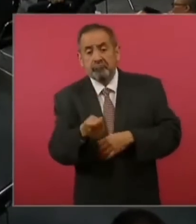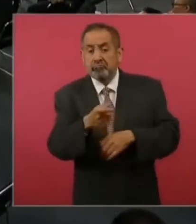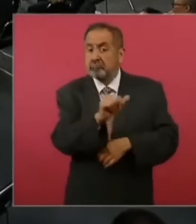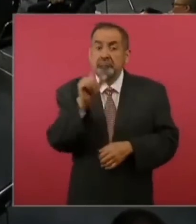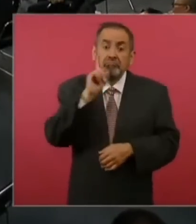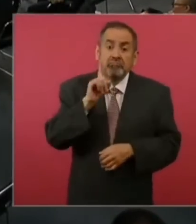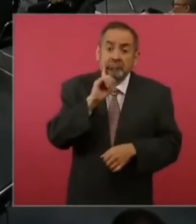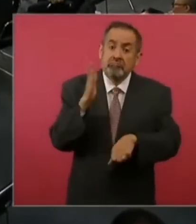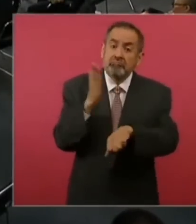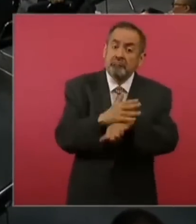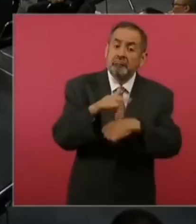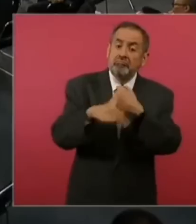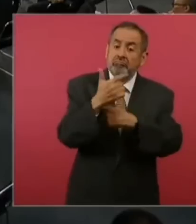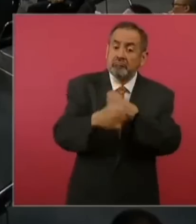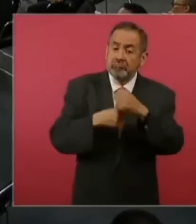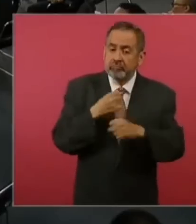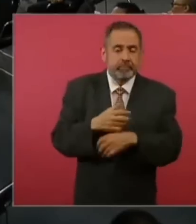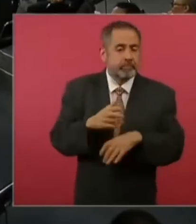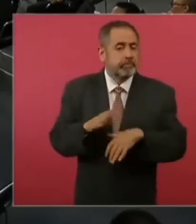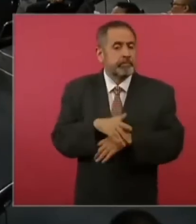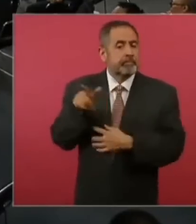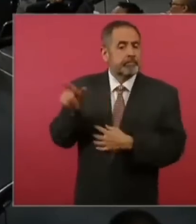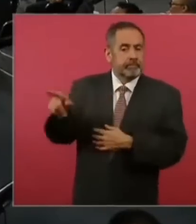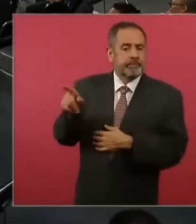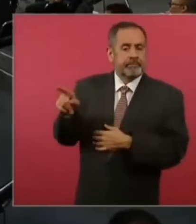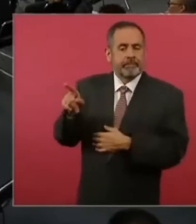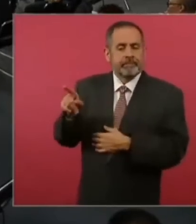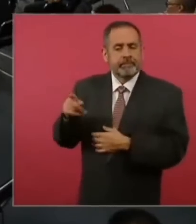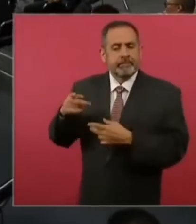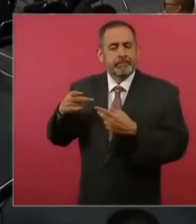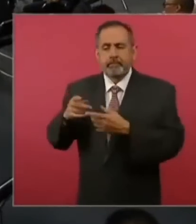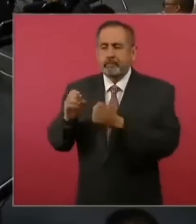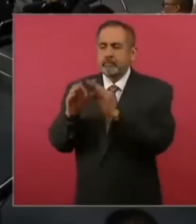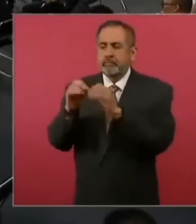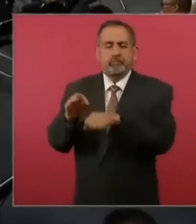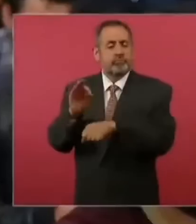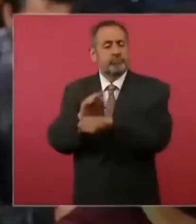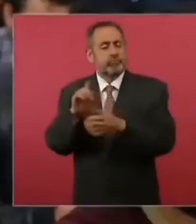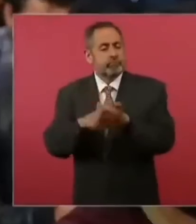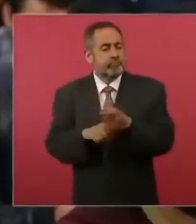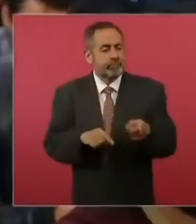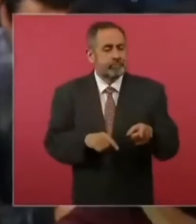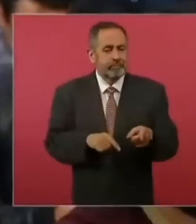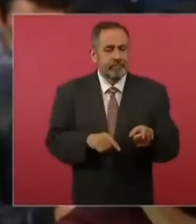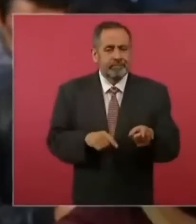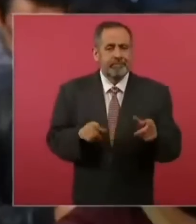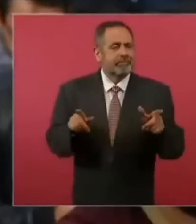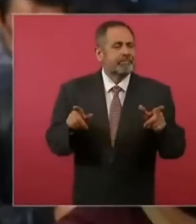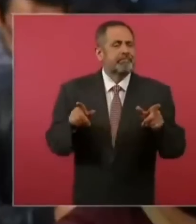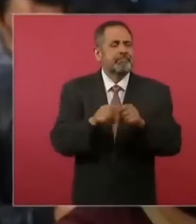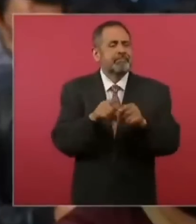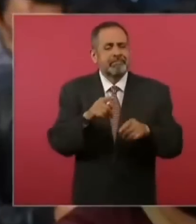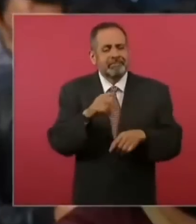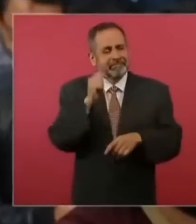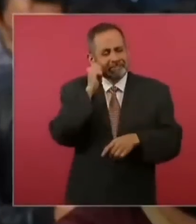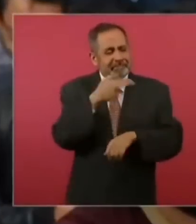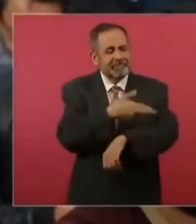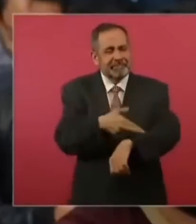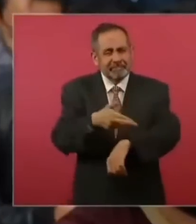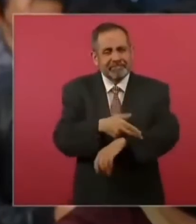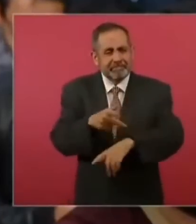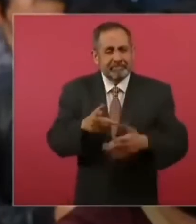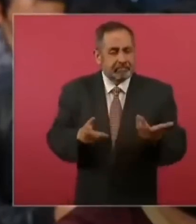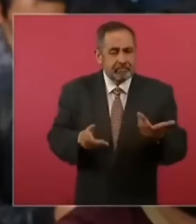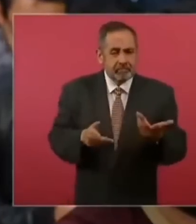de prisión, porque resulta que la Defensoría en Michoacán, pues es más fácil decirles vete por abreviado, porque